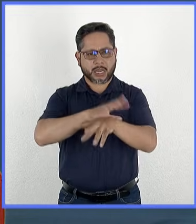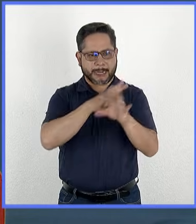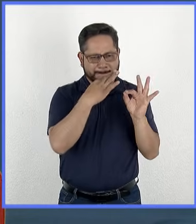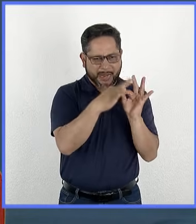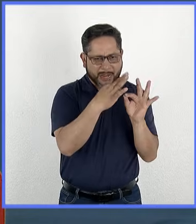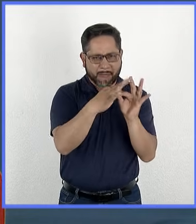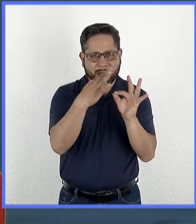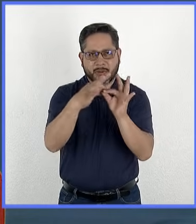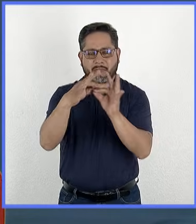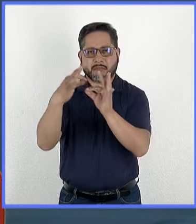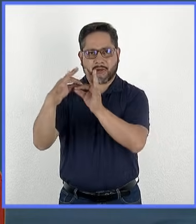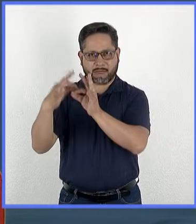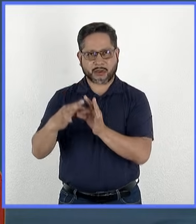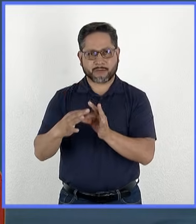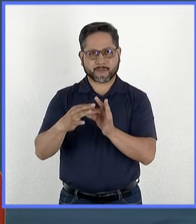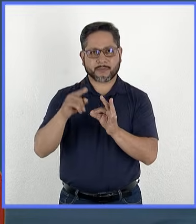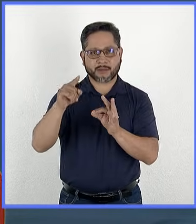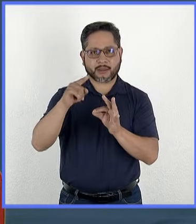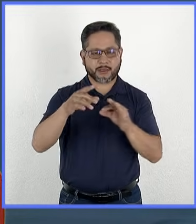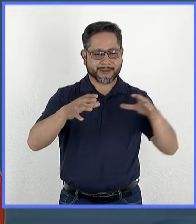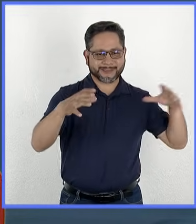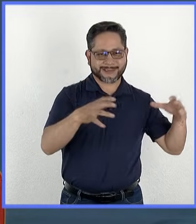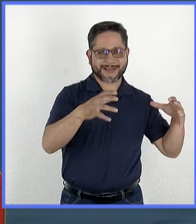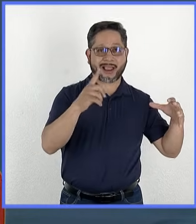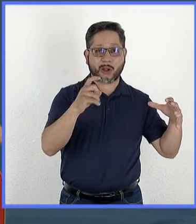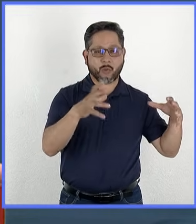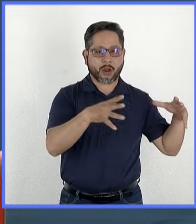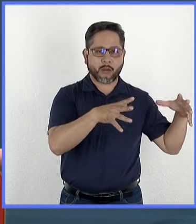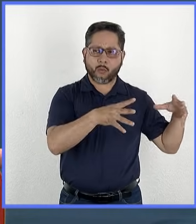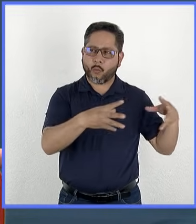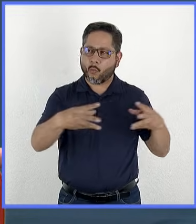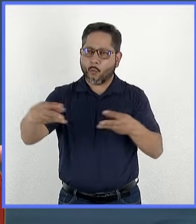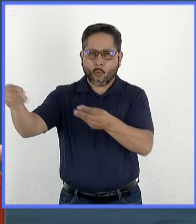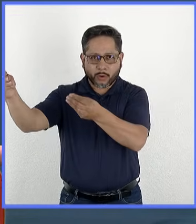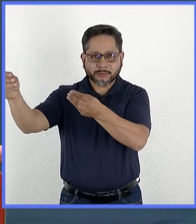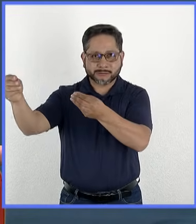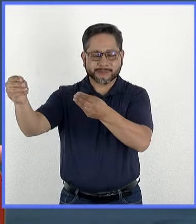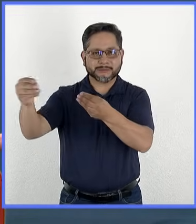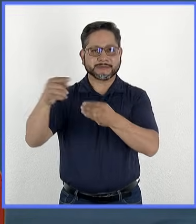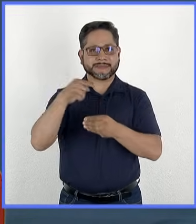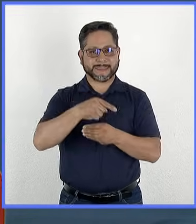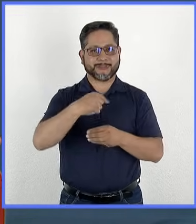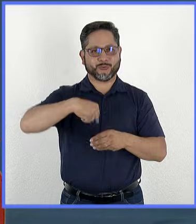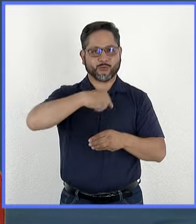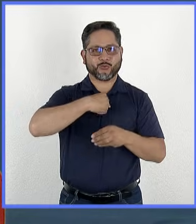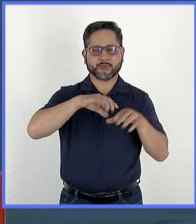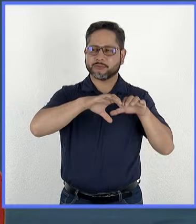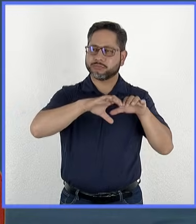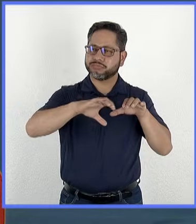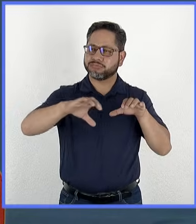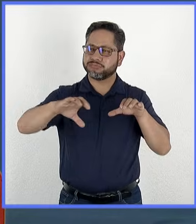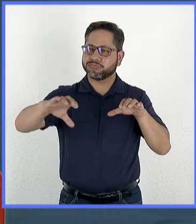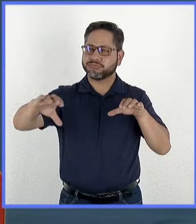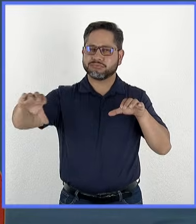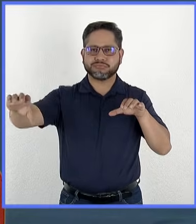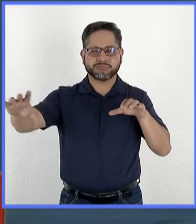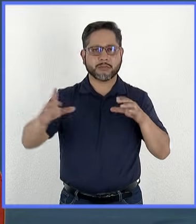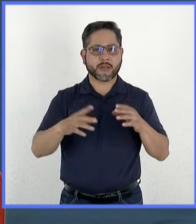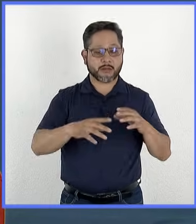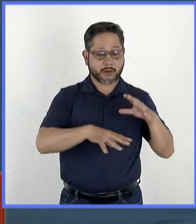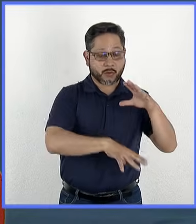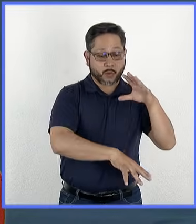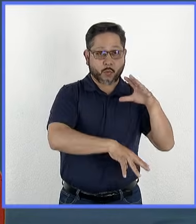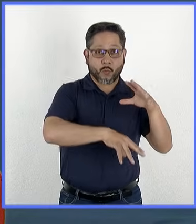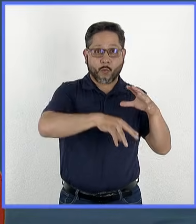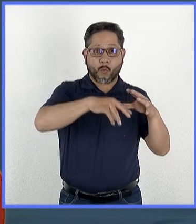en la presa. Y entonces tendremos una combinación que no se tiene en otros acueductos de condiciones que requieren bombeo